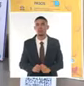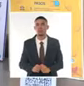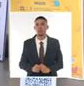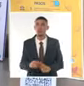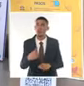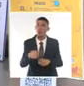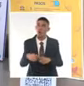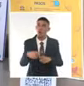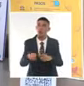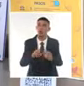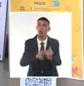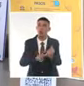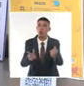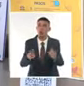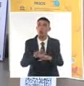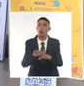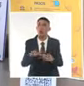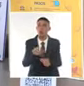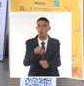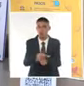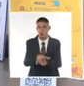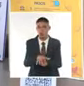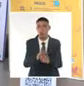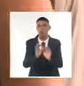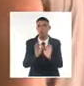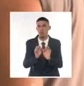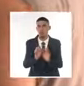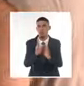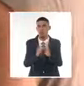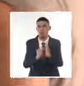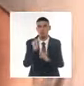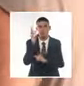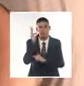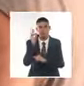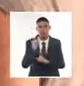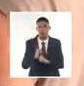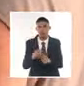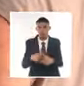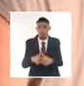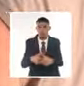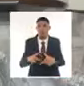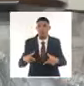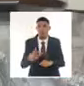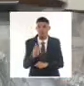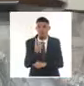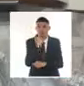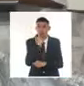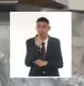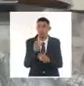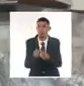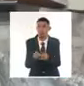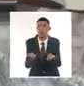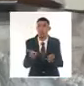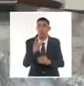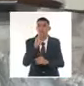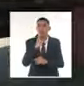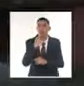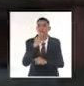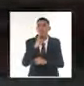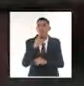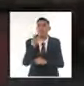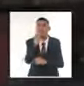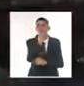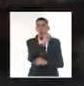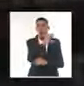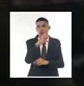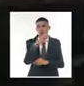territorios están situando la correspondiente al mes de febrero. Las mayores complejidades en la entrega de azúcar se concentran en Occidente y